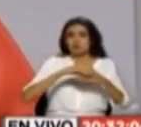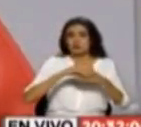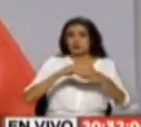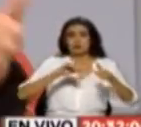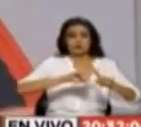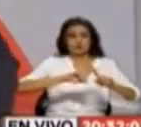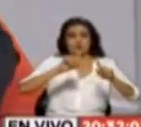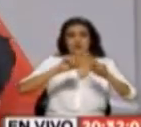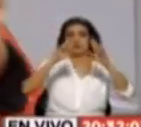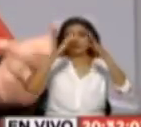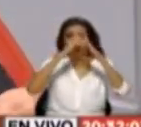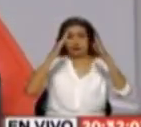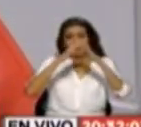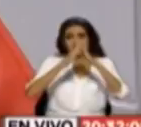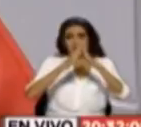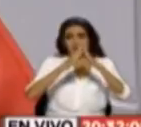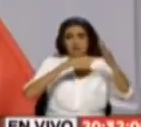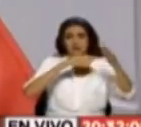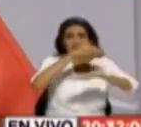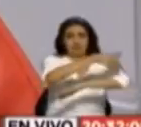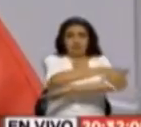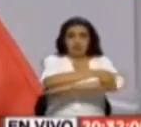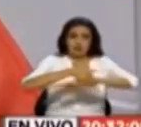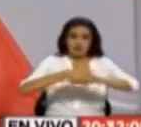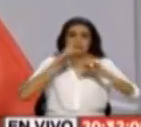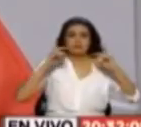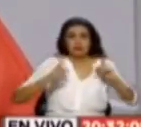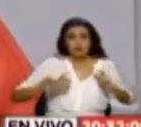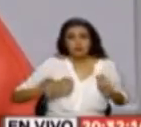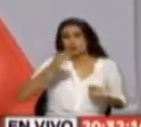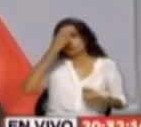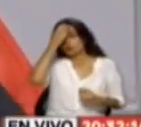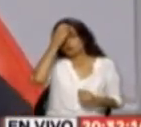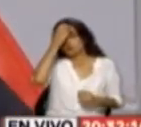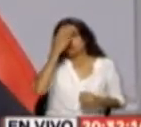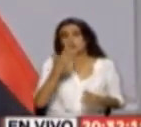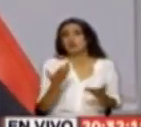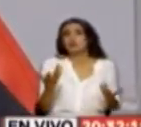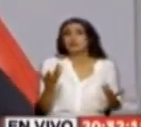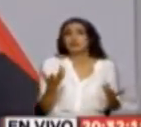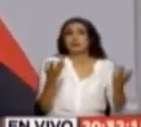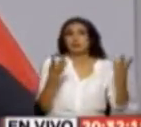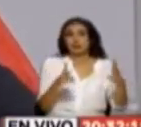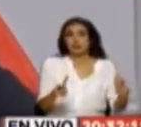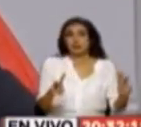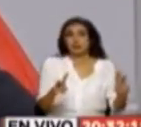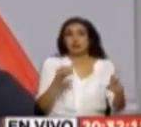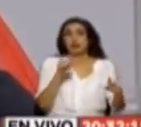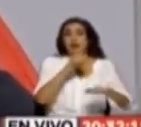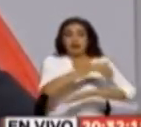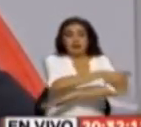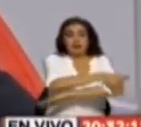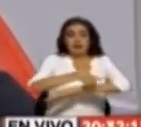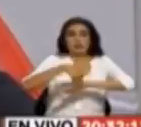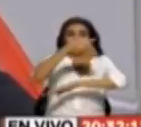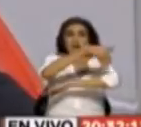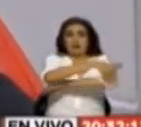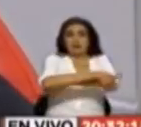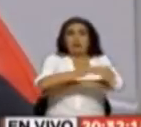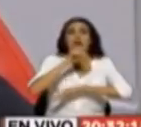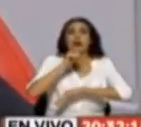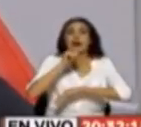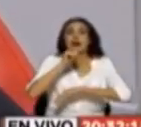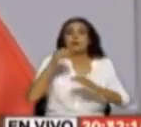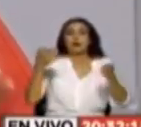distintas áreas, vivienda, vialidad, educación, salud. Educación, salud y por supuesto sistemas de alcantarillado y agua potable, así